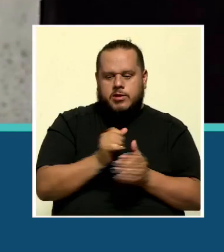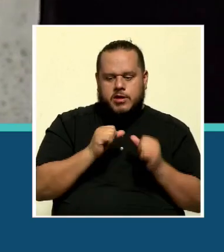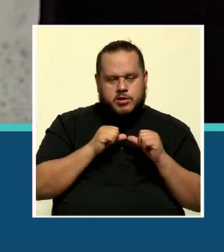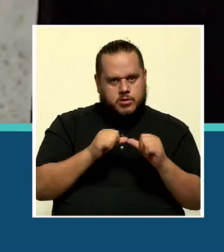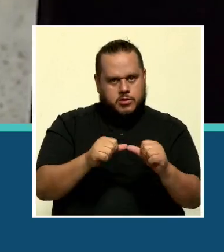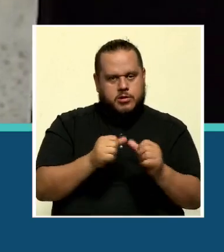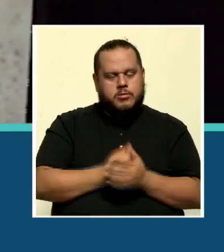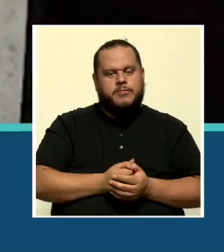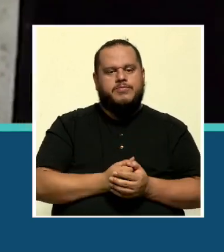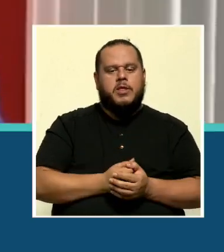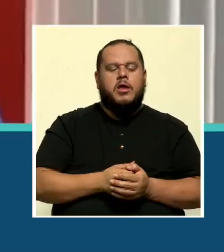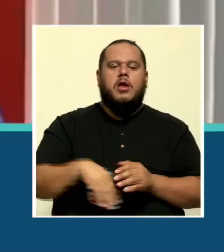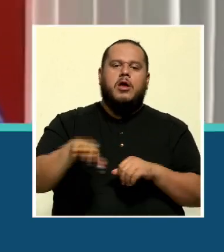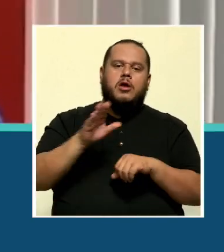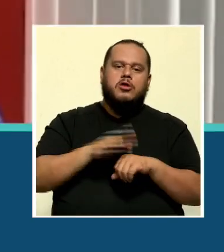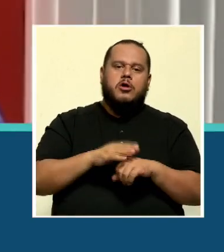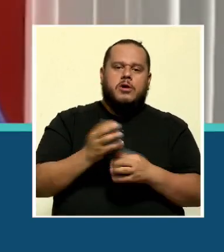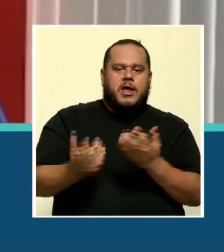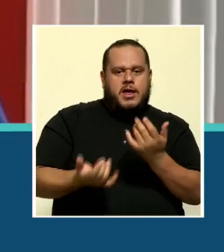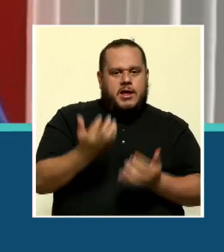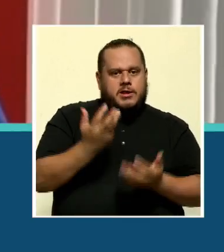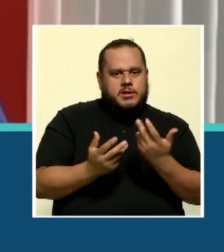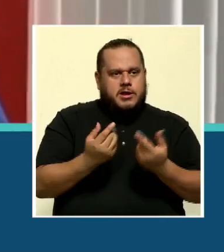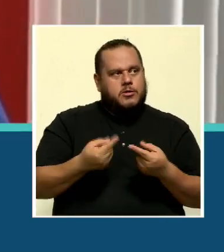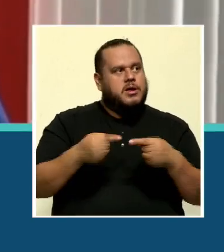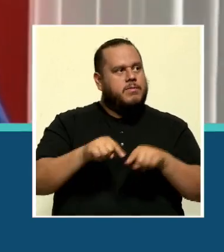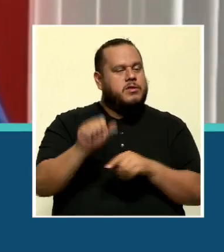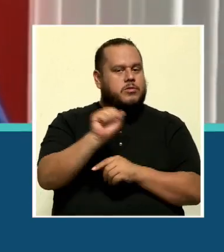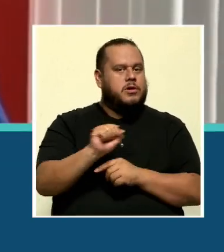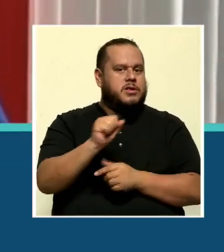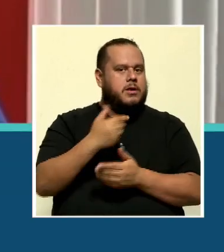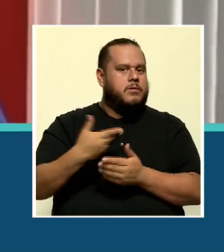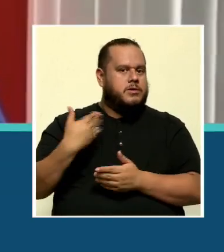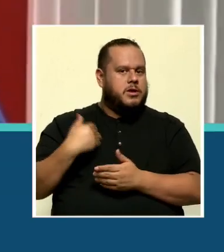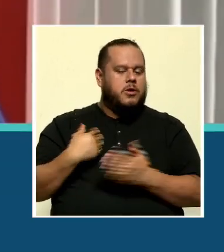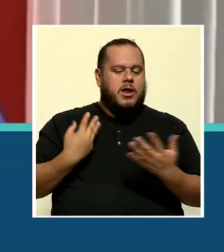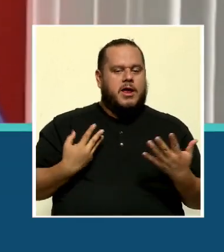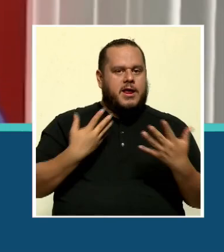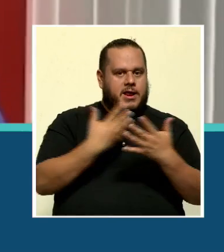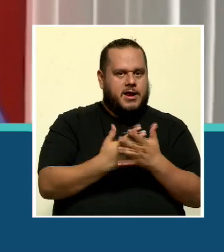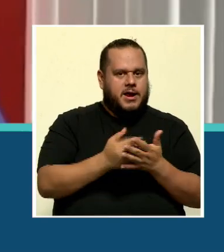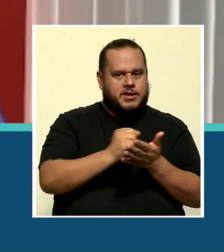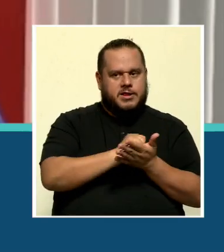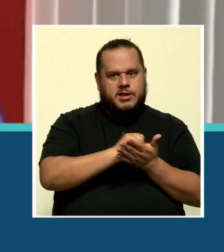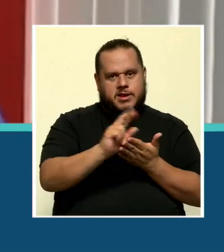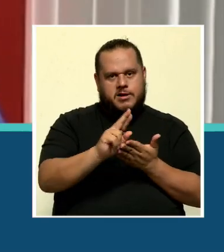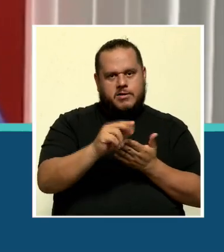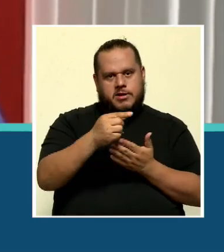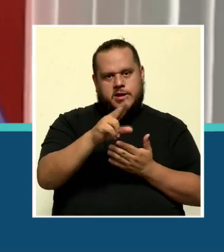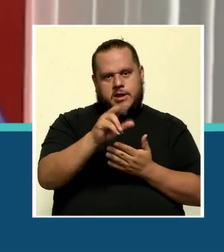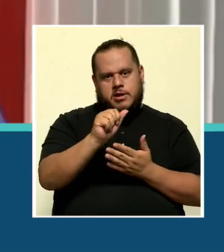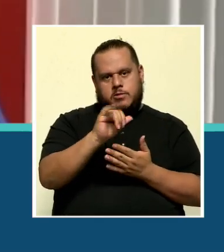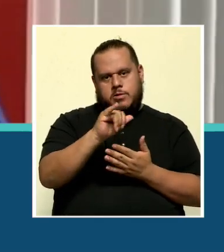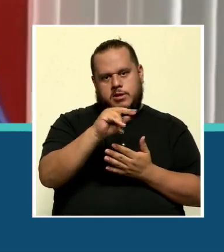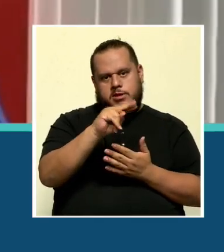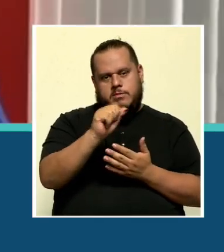continúa. Referente al incendio ocurrido el sábado anterior en la penitenciaría en el sector de La Guásima de